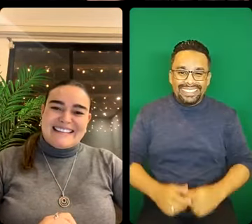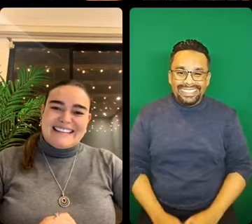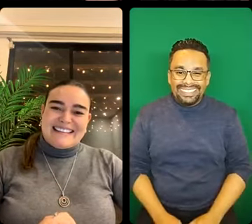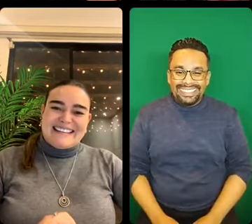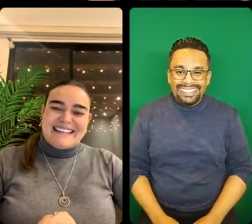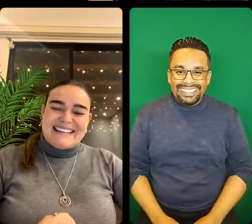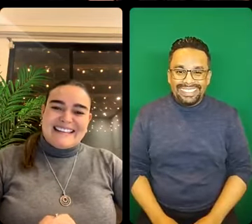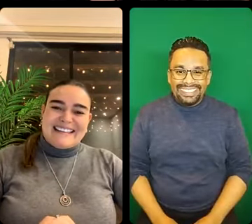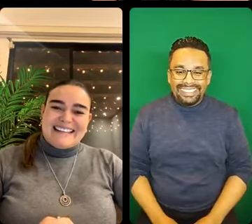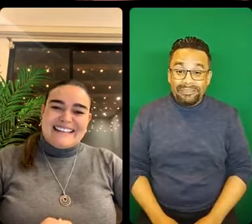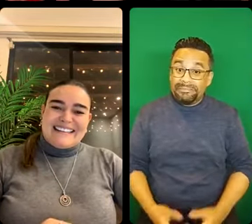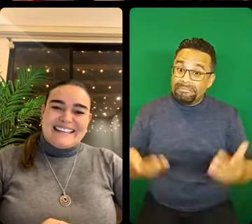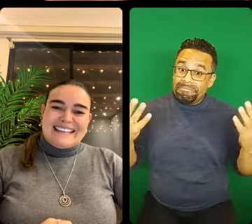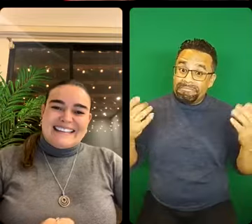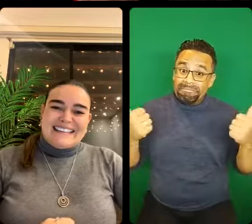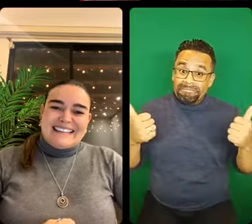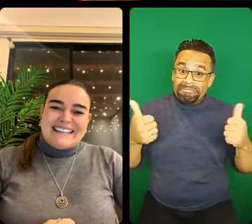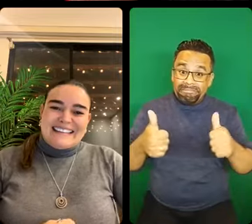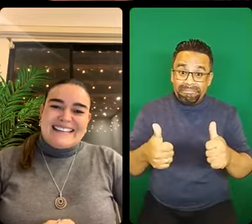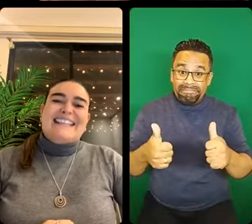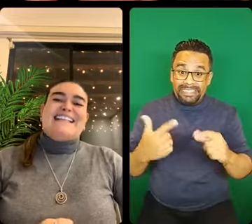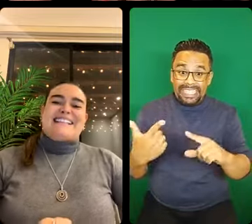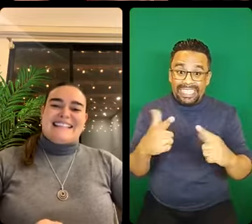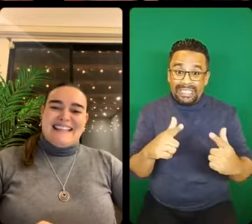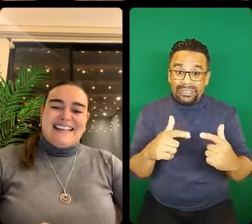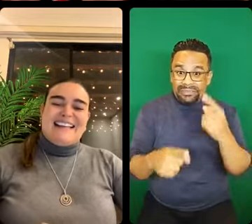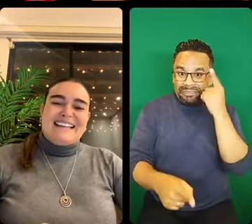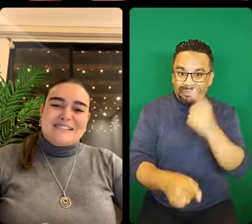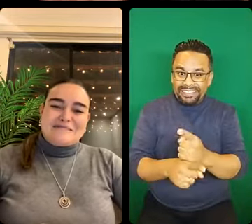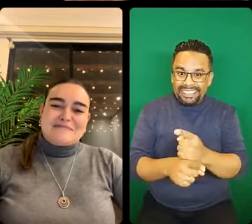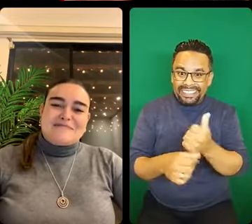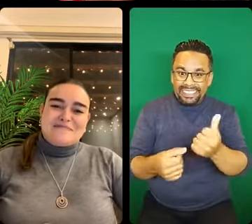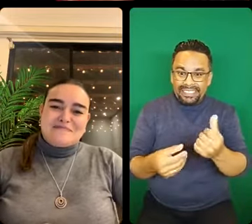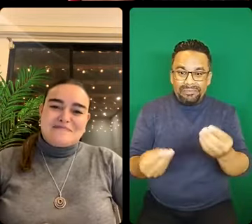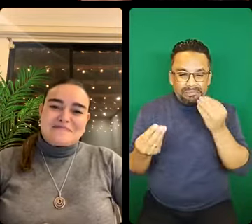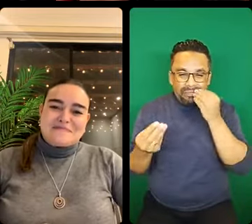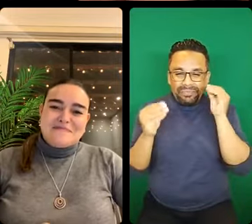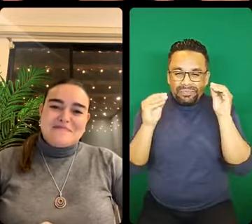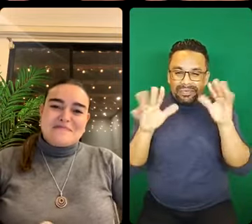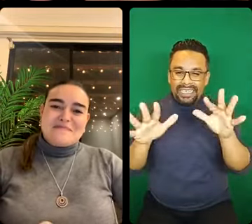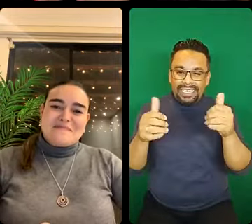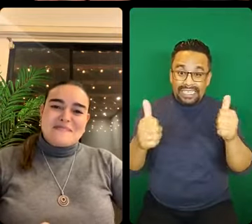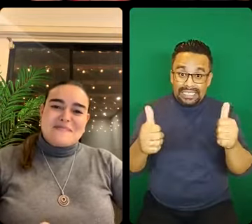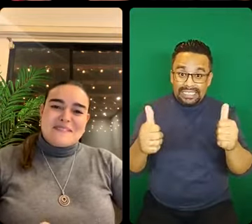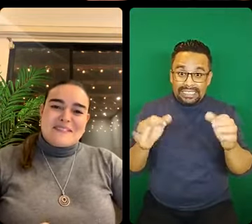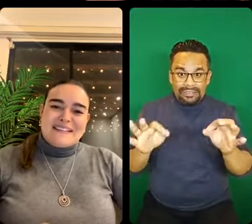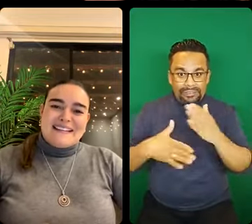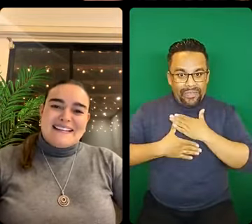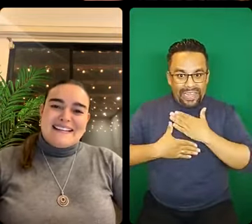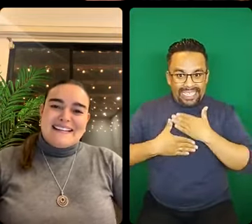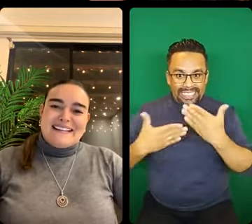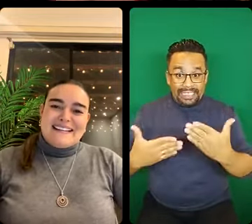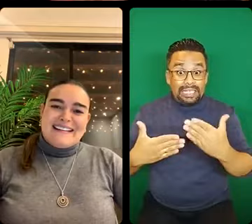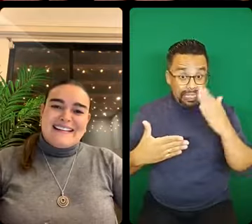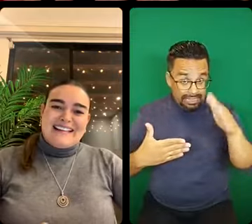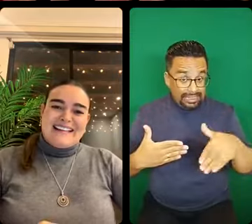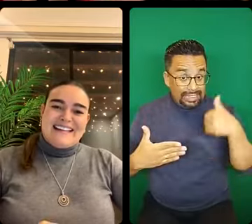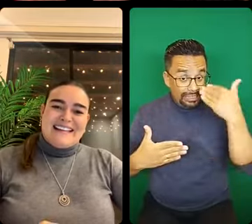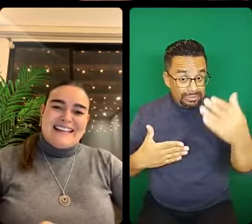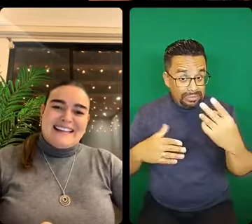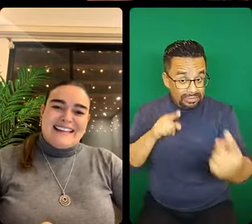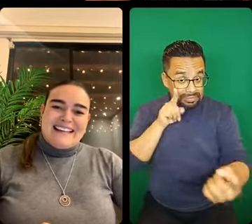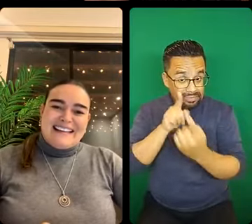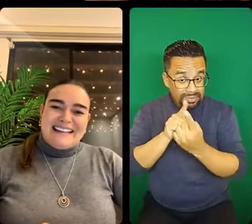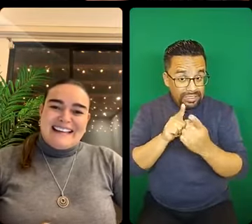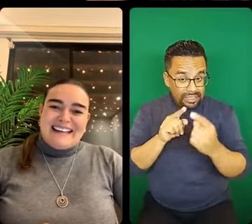Cata, listo, ya tarea cumplida, te mando un beso grande, felicitaciones, y bueno, ya nos vemos para empezar a armar ese marco